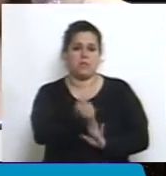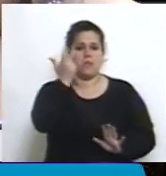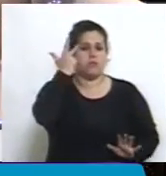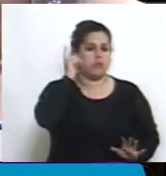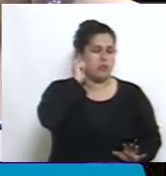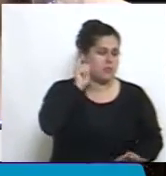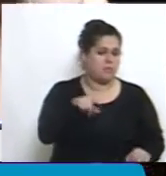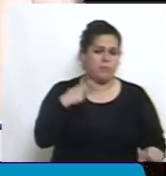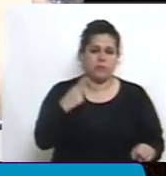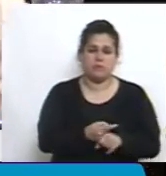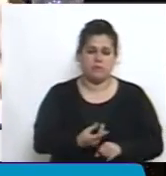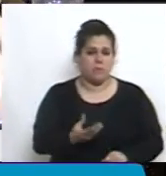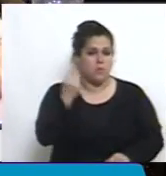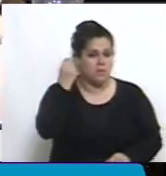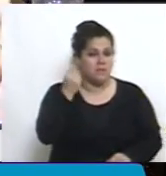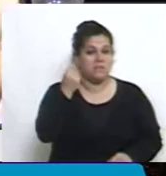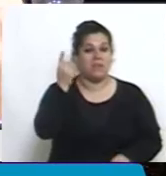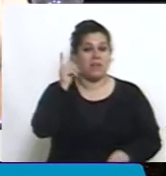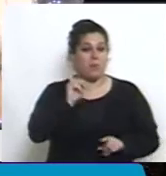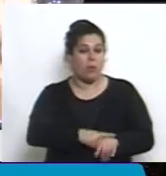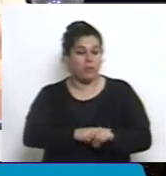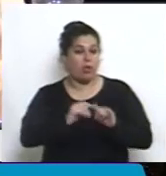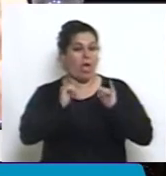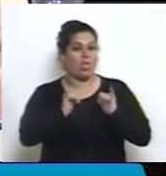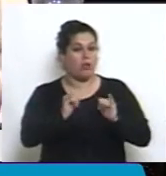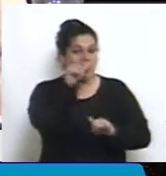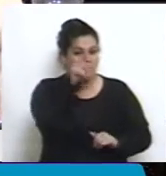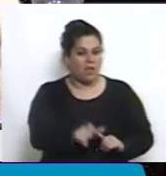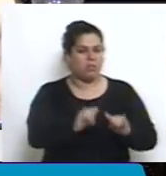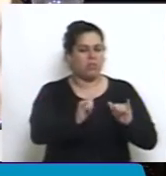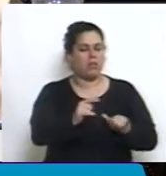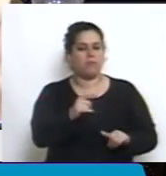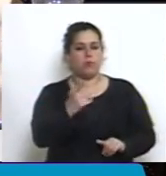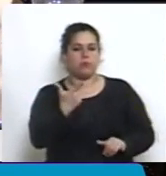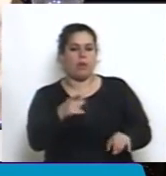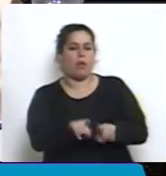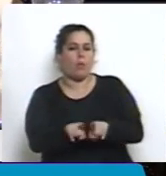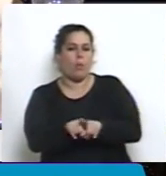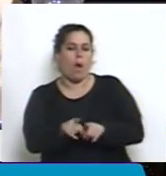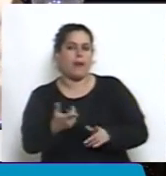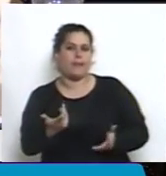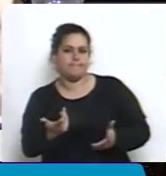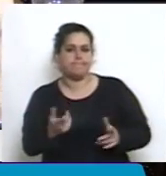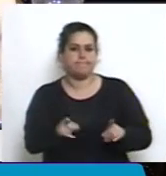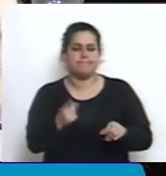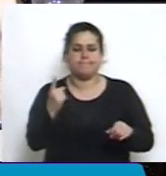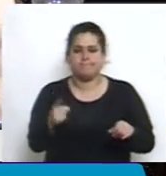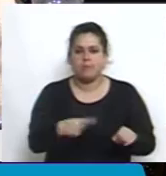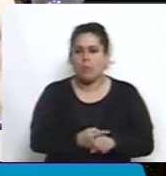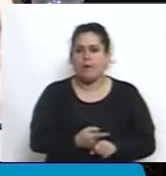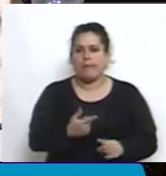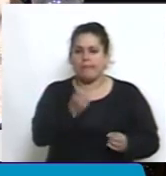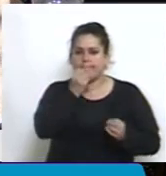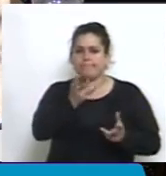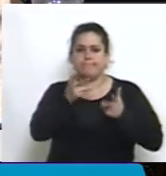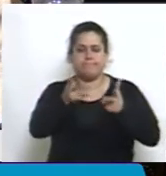años, donde todavía el adolescente no tiene quizás la posibilidad de hacerlo.